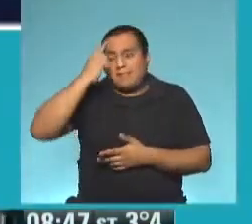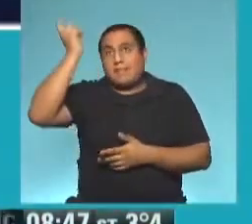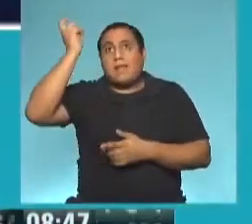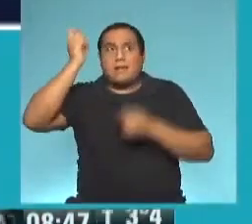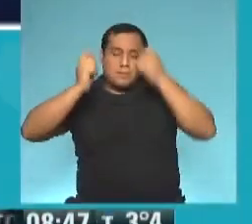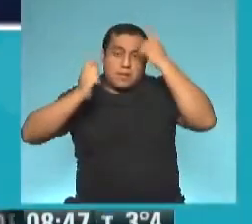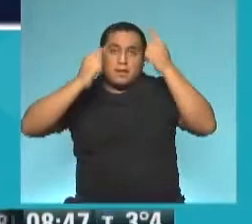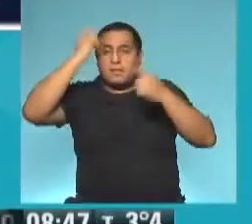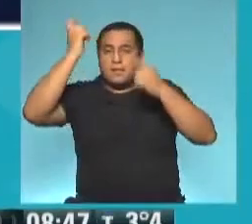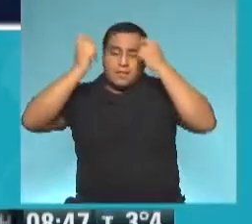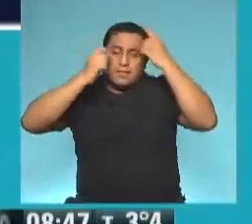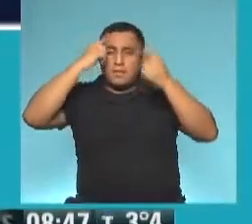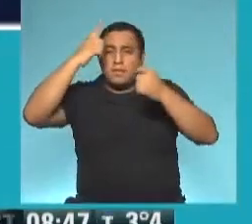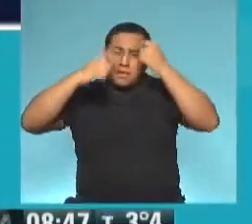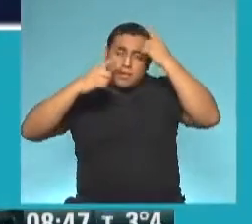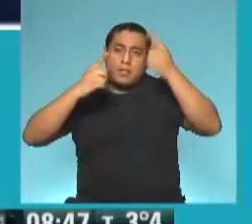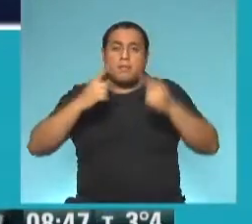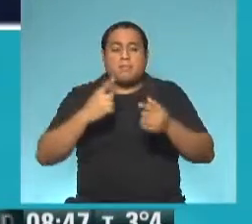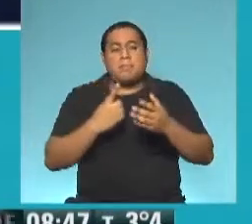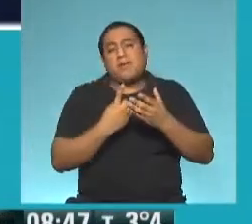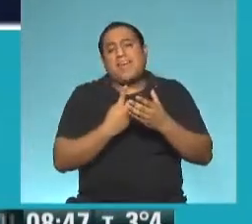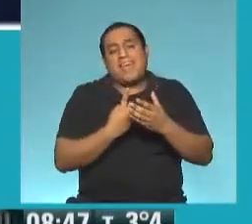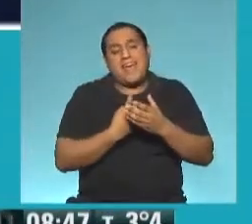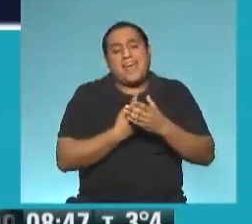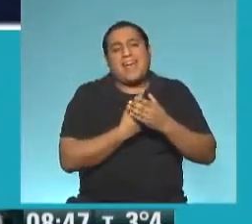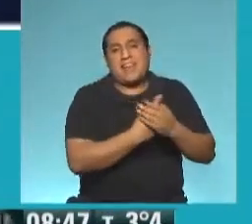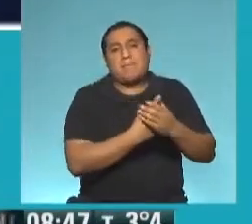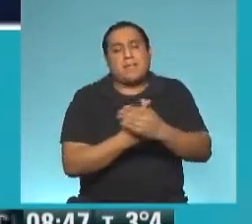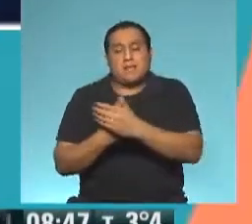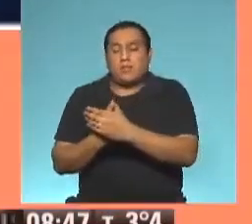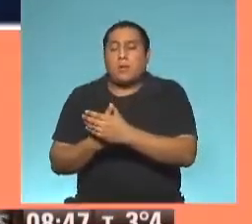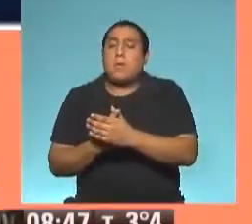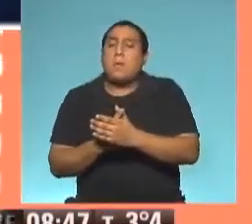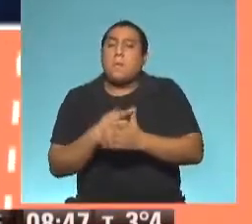ir saliendo de las medidas de confinamiento con